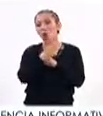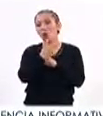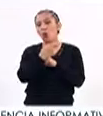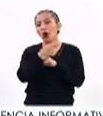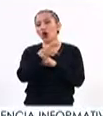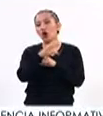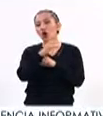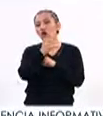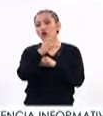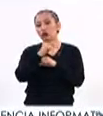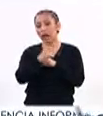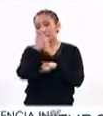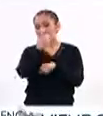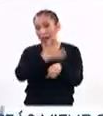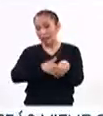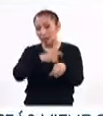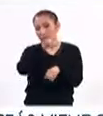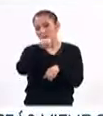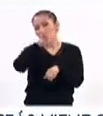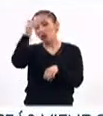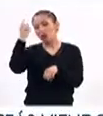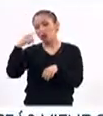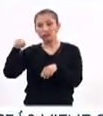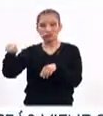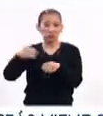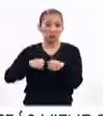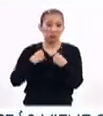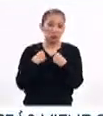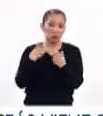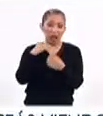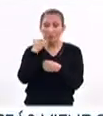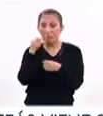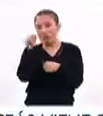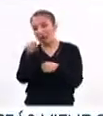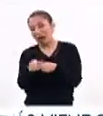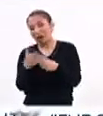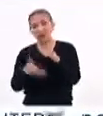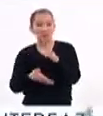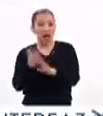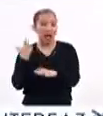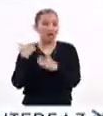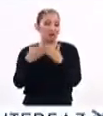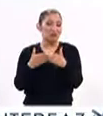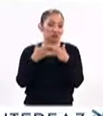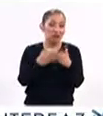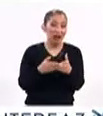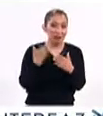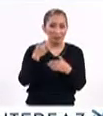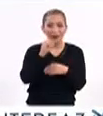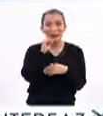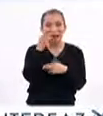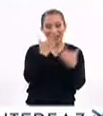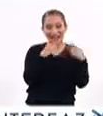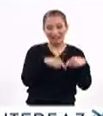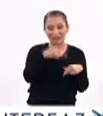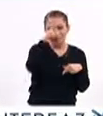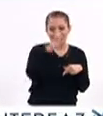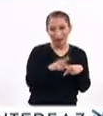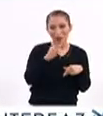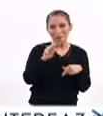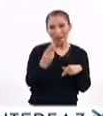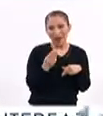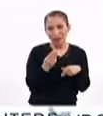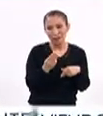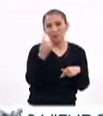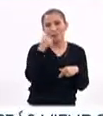tarde. Tiene otras después, pues si ustedes viven en Alemania, si van a ir a un crucero, pero también regresa a México en